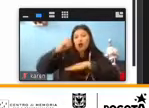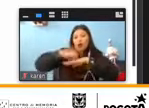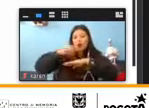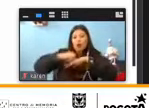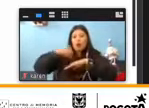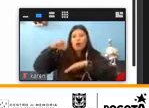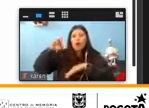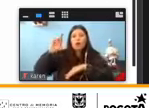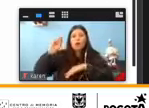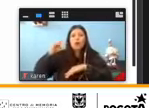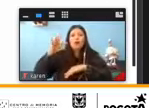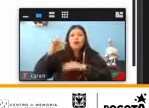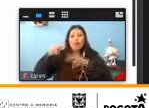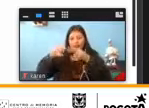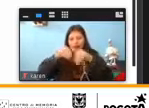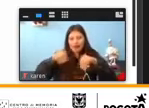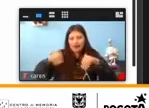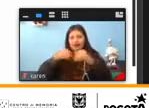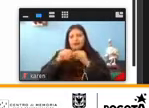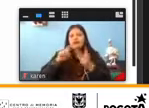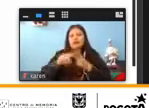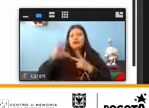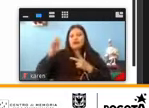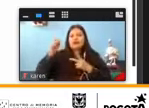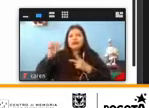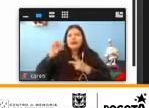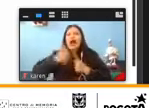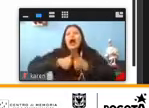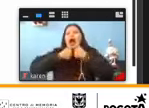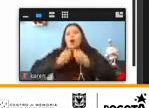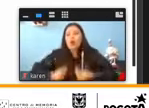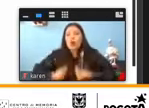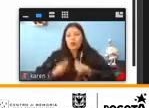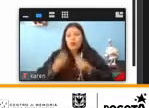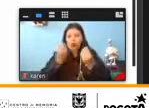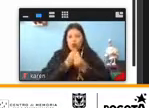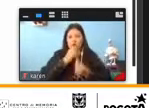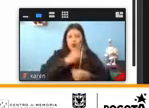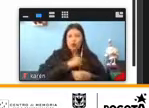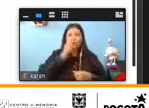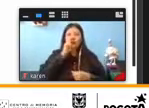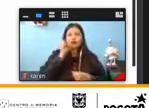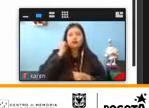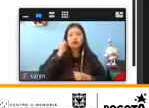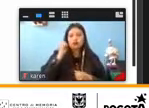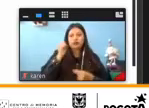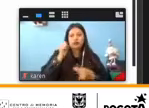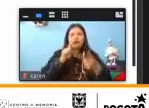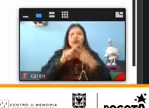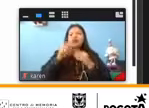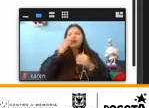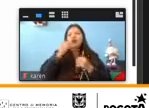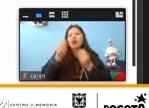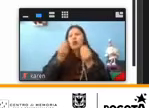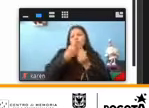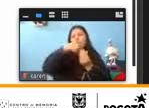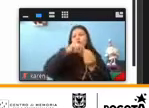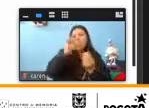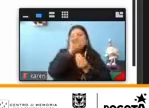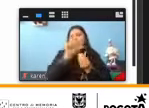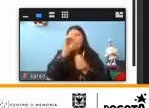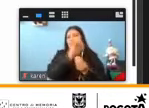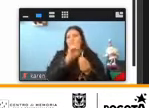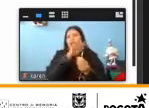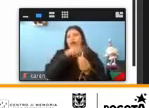Proterra, Sensat Agua Viva y el grupo de la Universidad Nacional y el grupo de chicos y chicas que